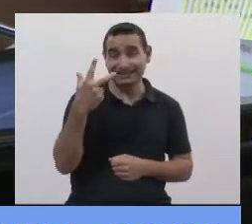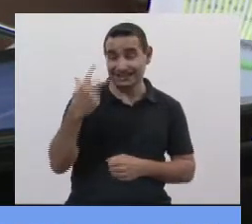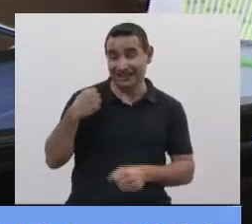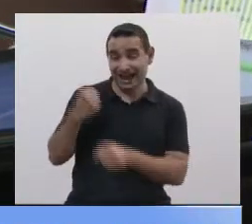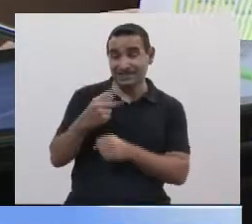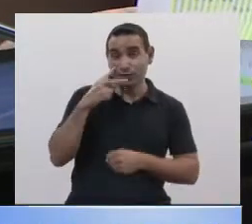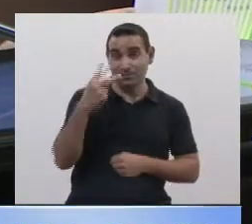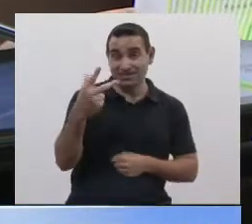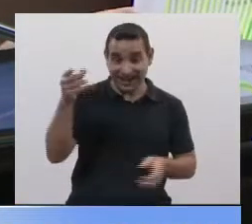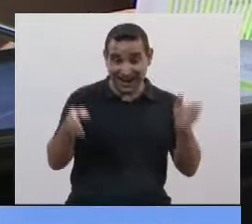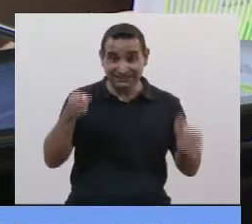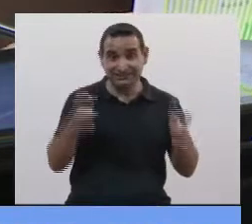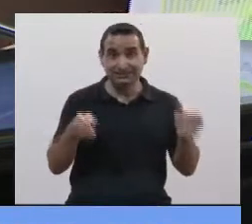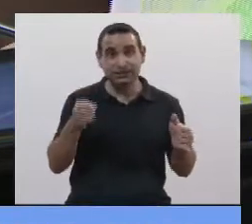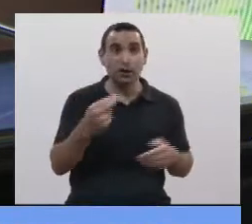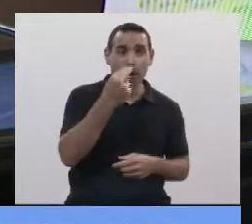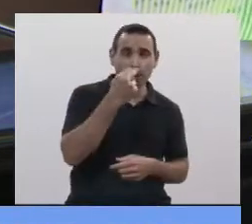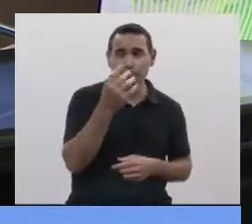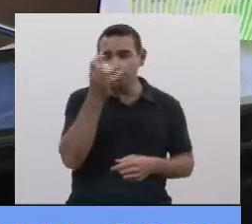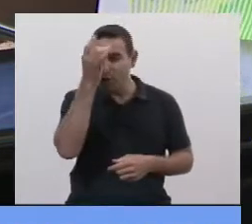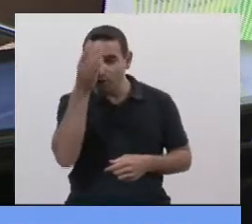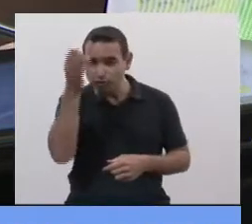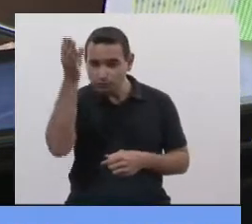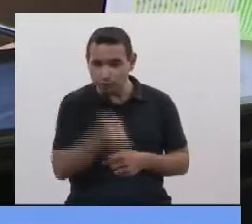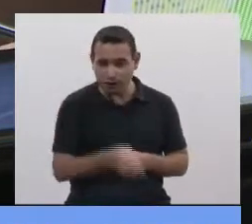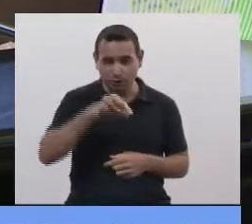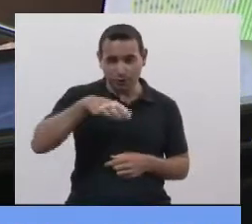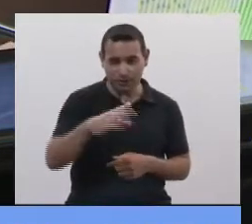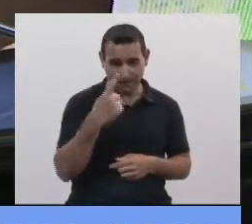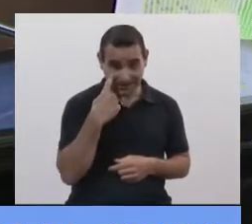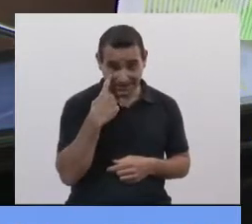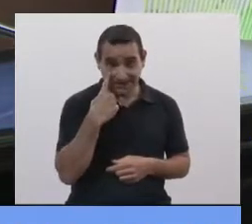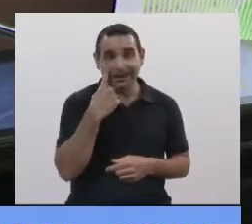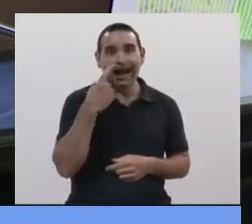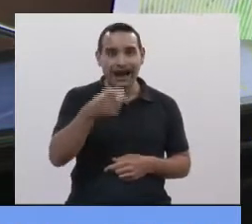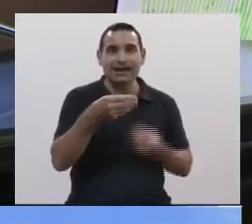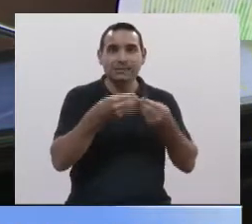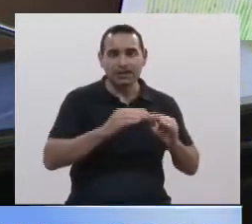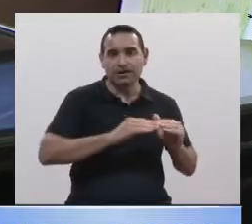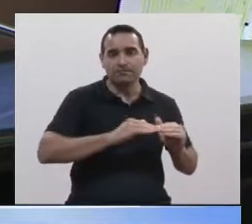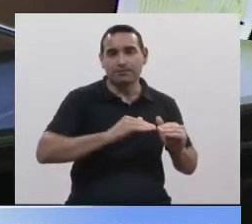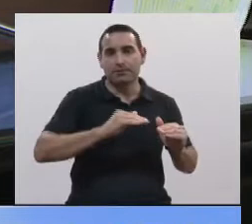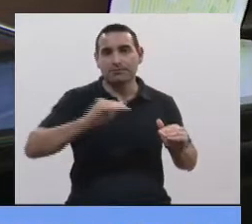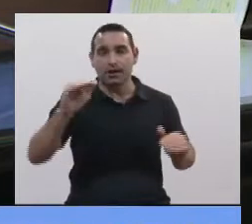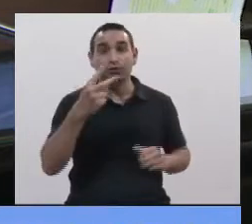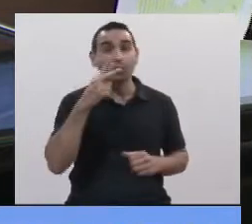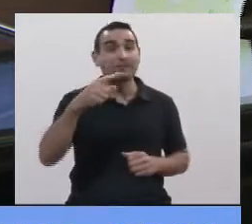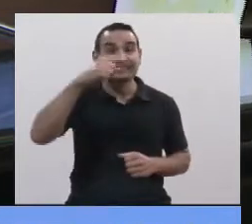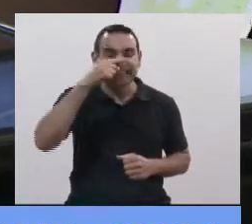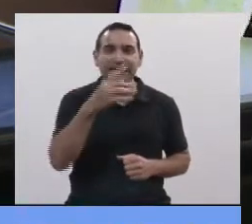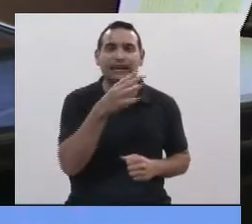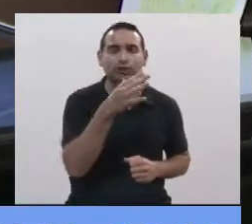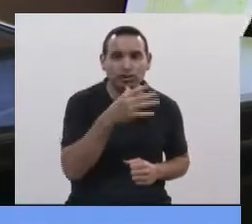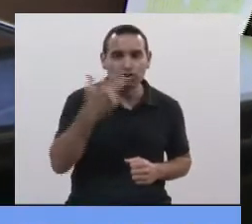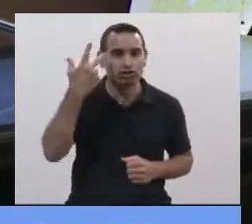2003 anduvo entre el 11 y 12% del Producto Bruto. Y ahí empieza la escala. En el 2007 se va de